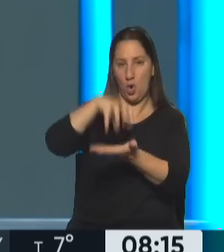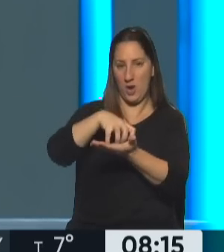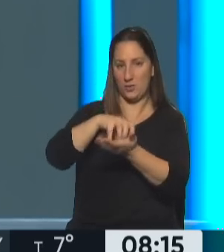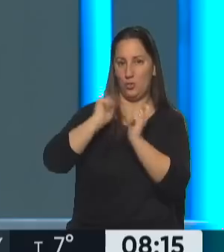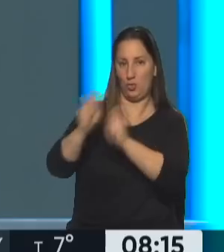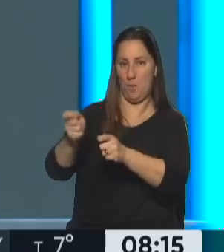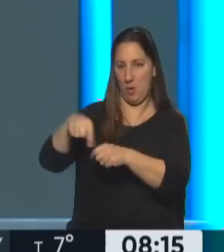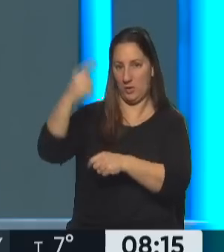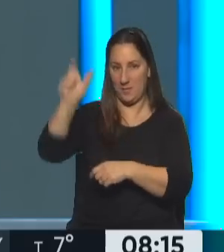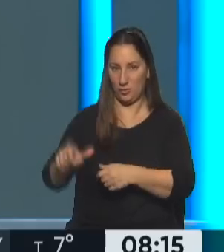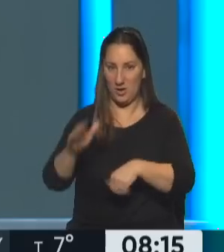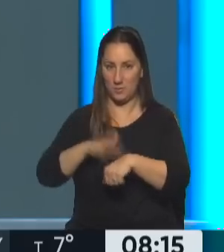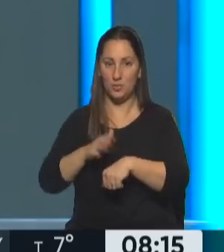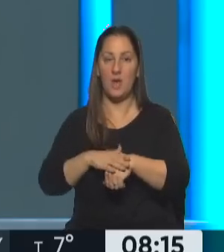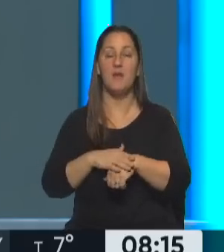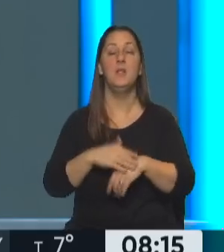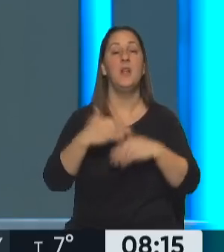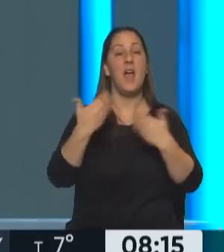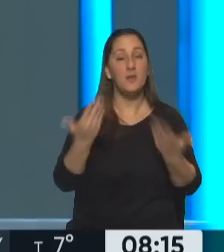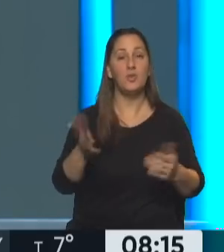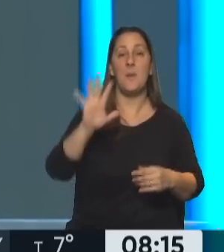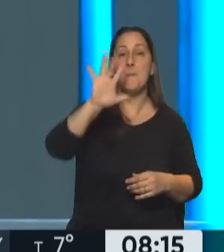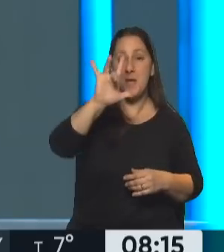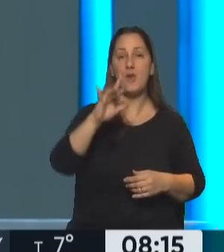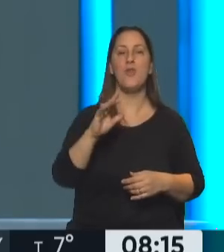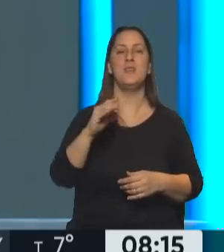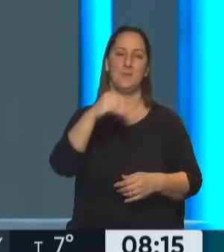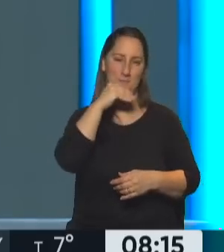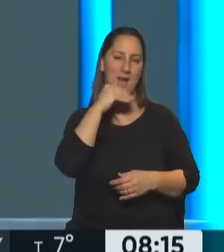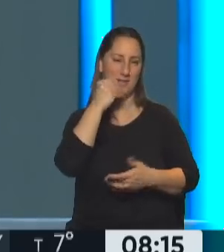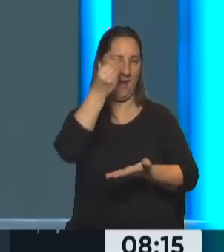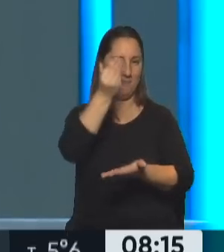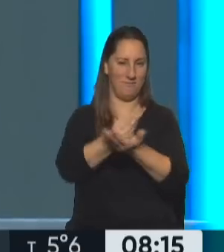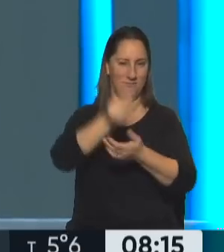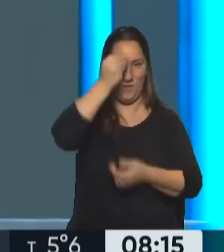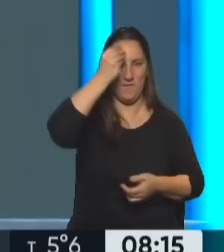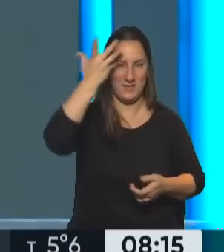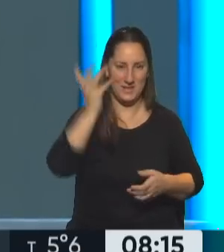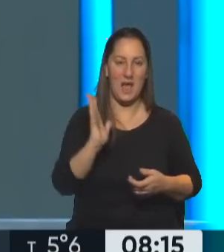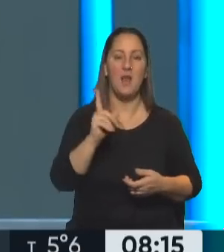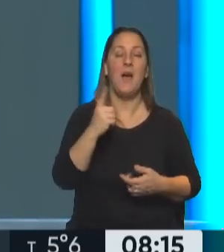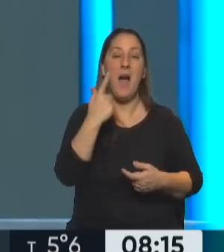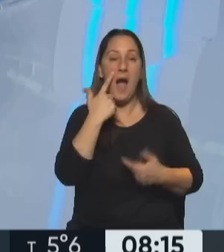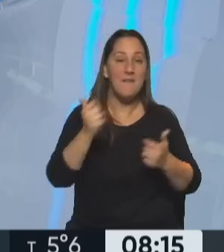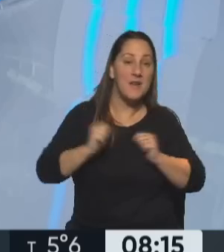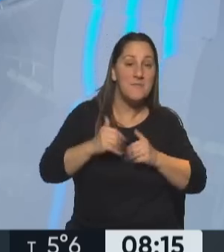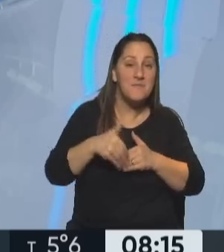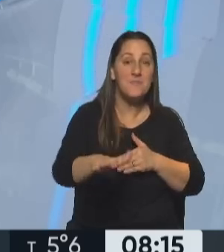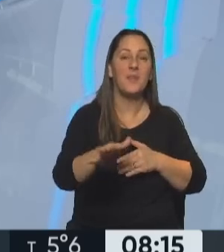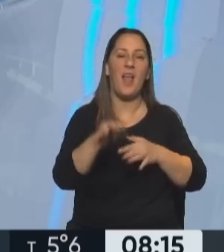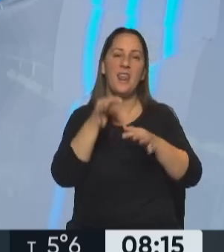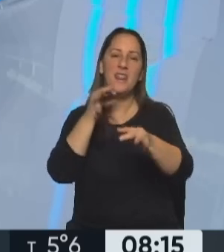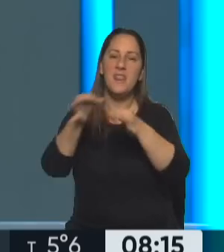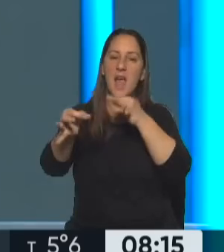que los tiempos estarían dando para que el miércoles sea la asunción de Sergio Massa y la expectativa está depositada en, bueno, este diálogo que